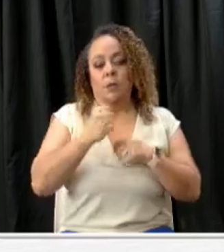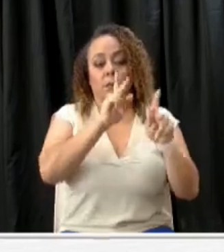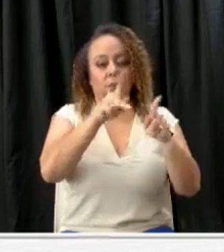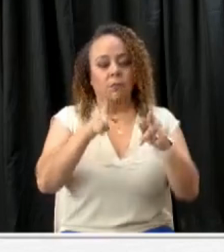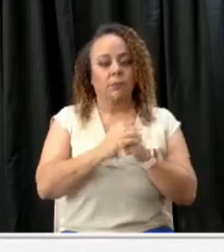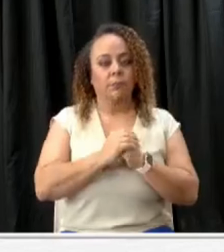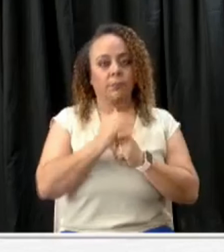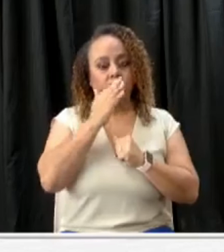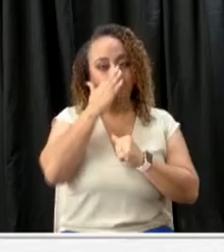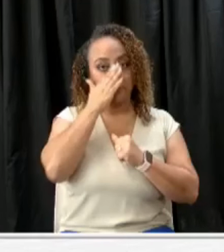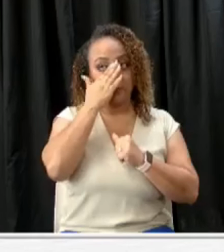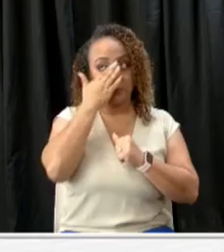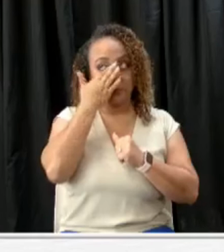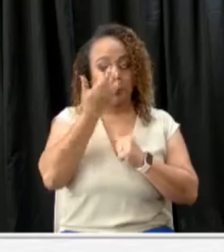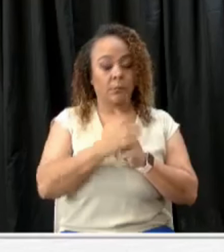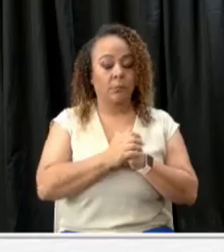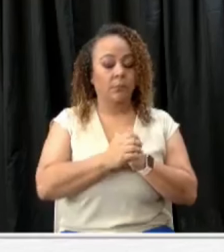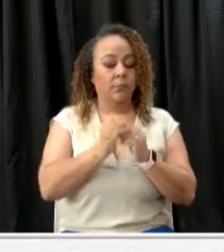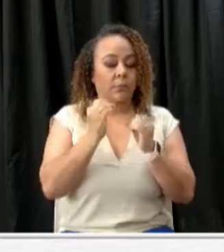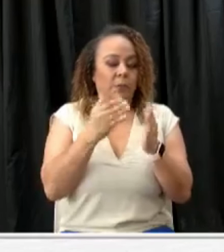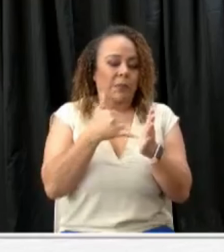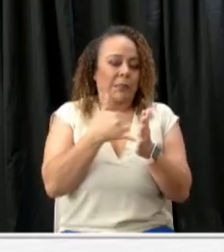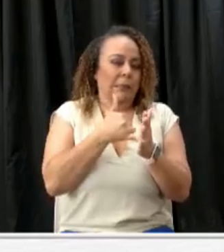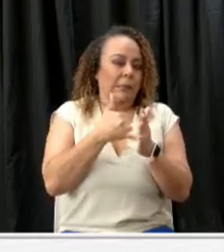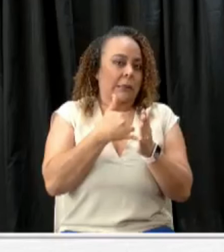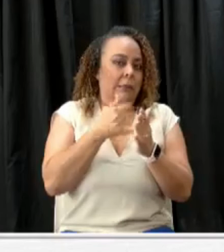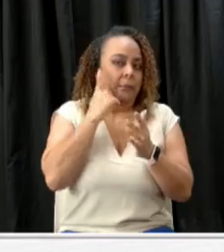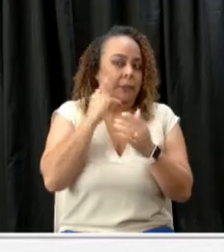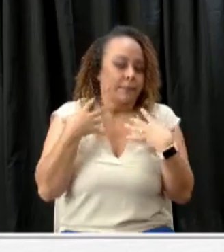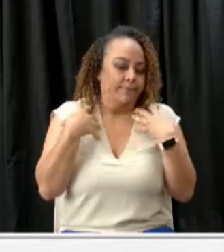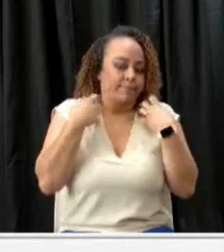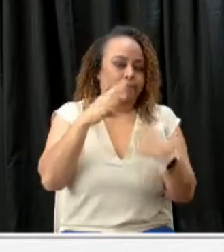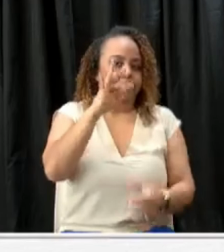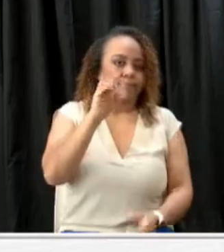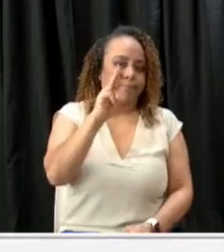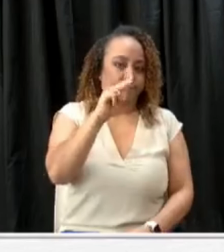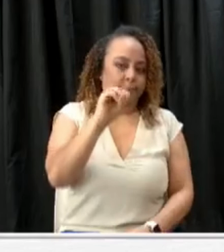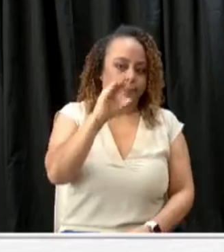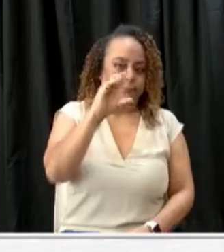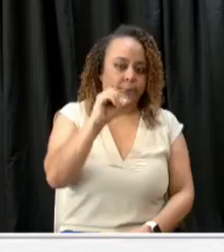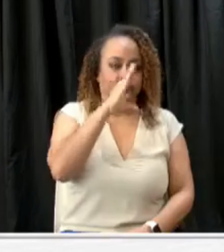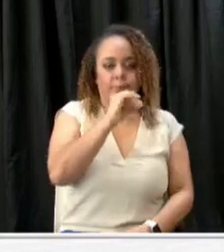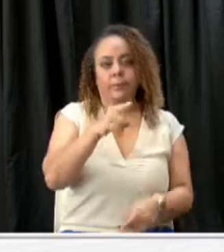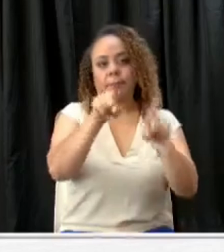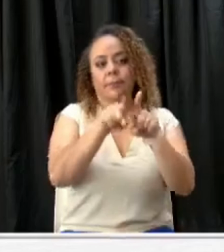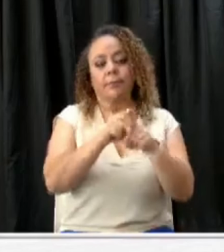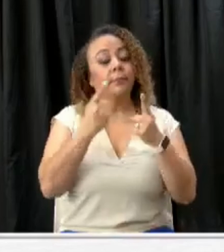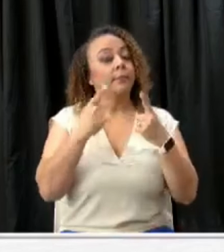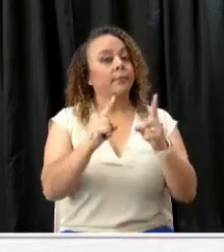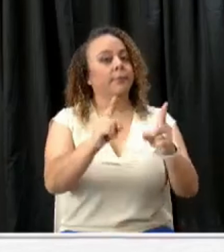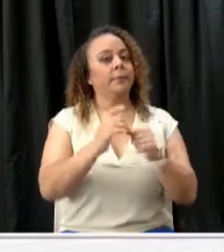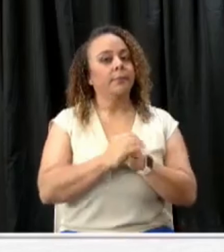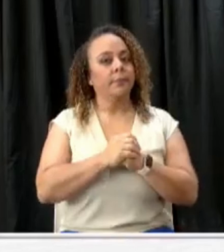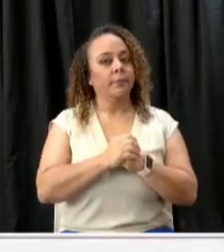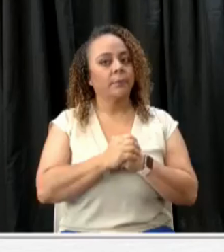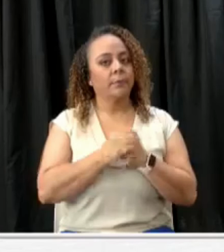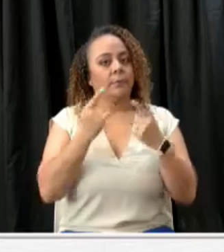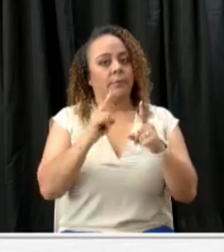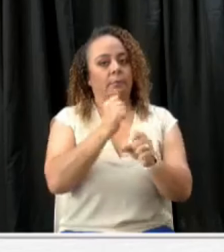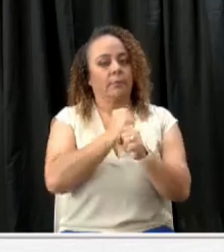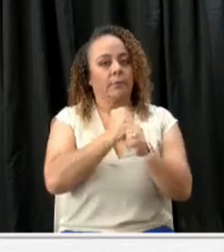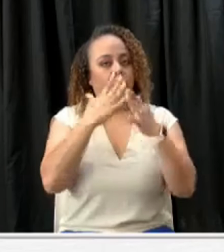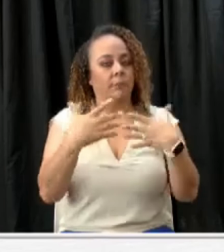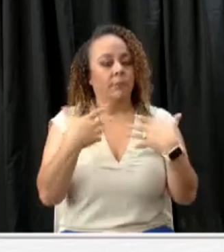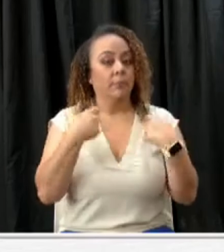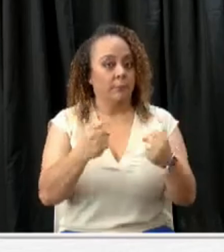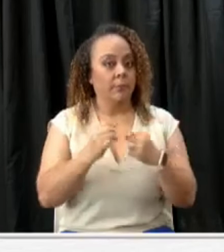son extremadamente susceptibles al estrés térmico, como también tenemos el caso del efecto del trabajador